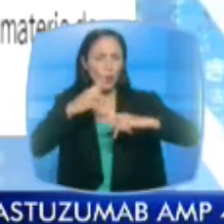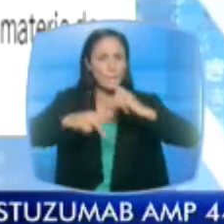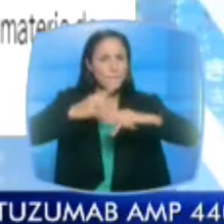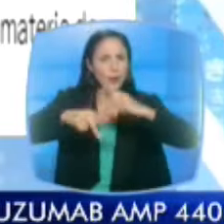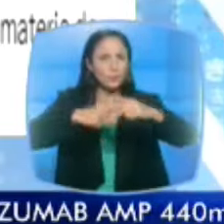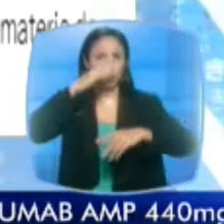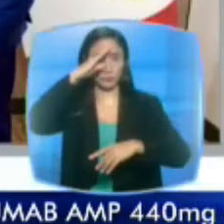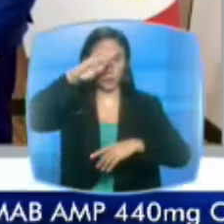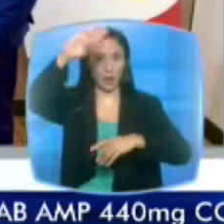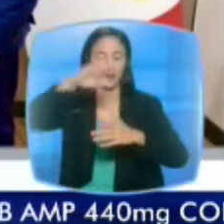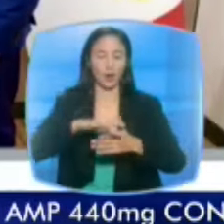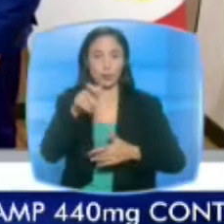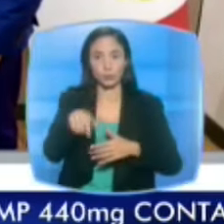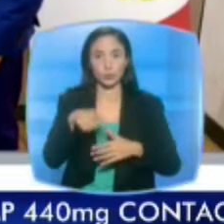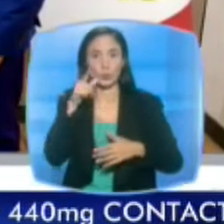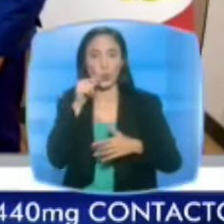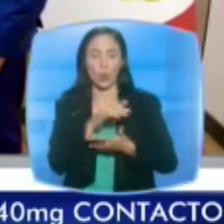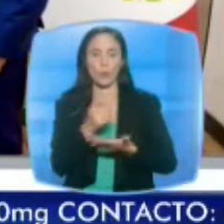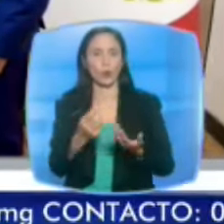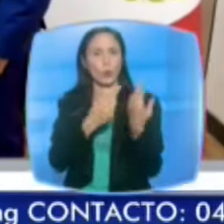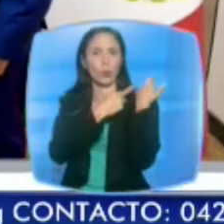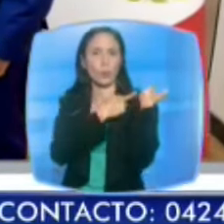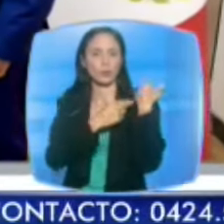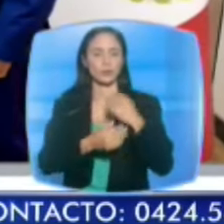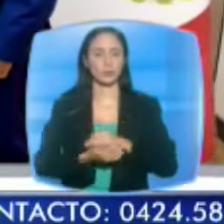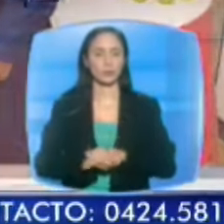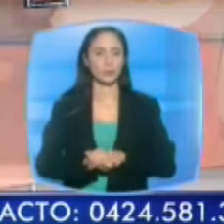compañía mexicana, Ángel Cid Munguía.